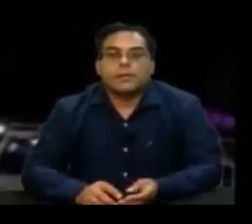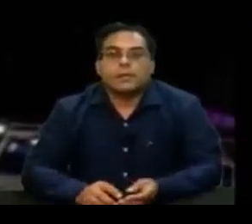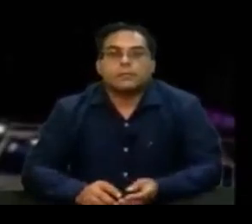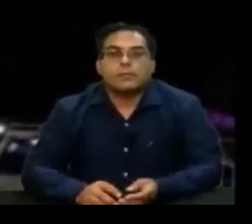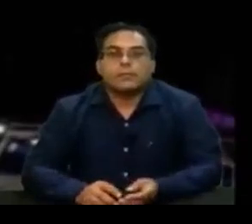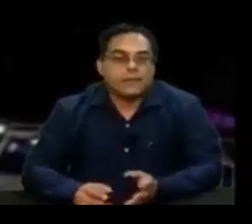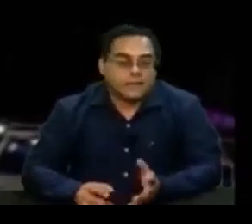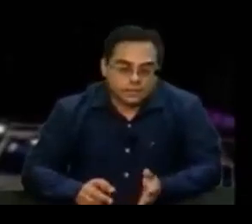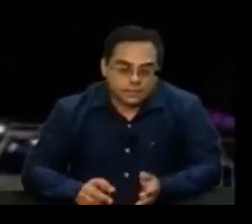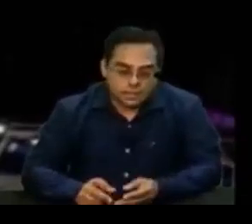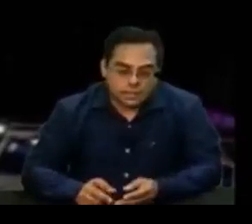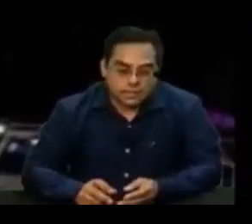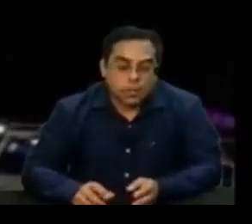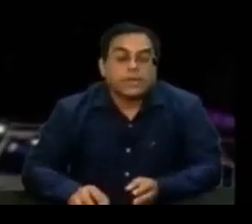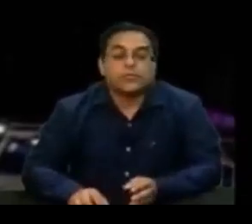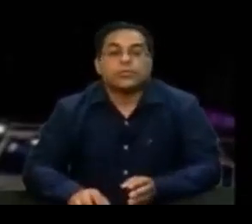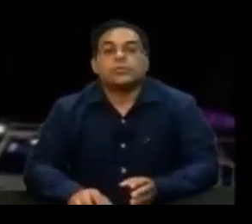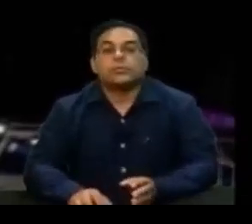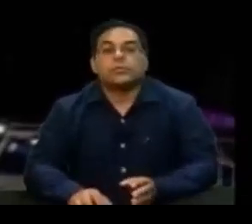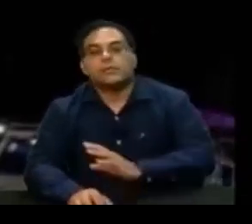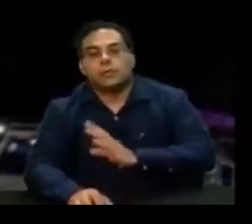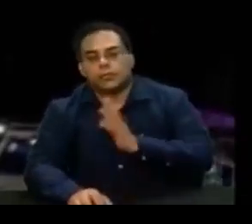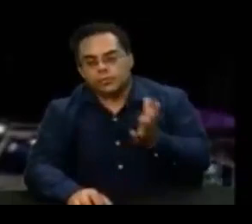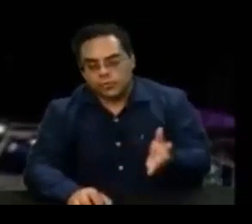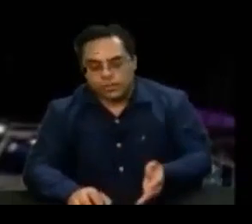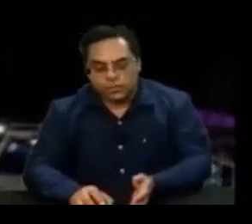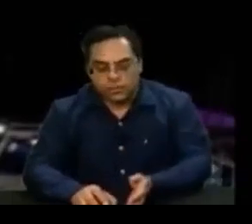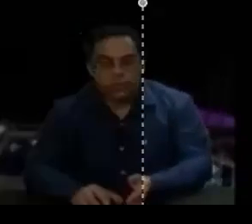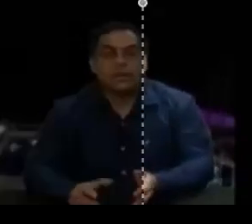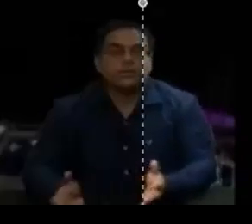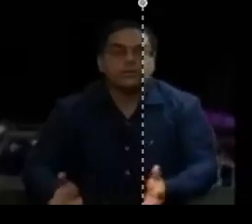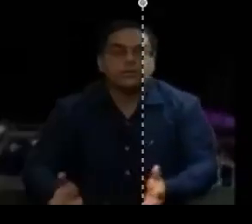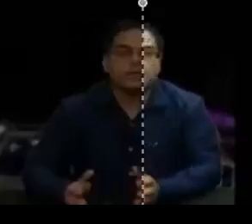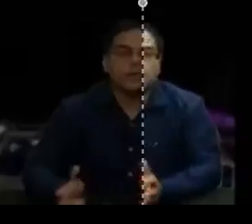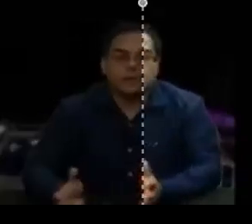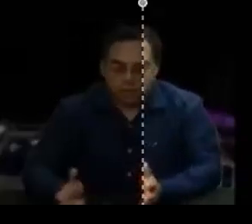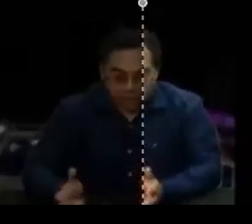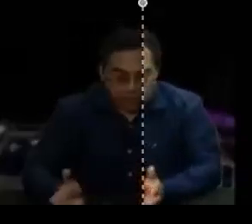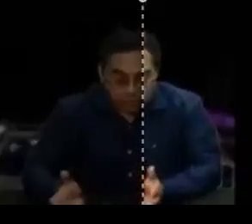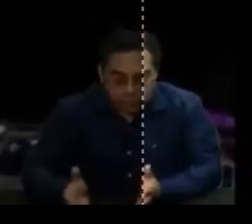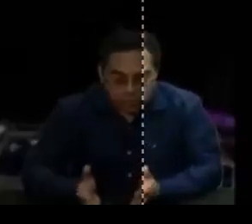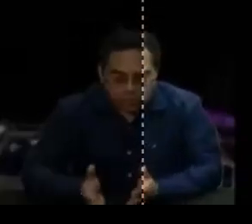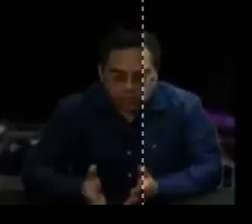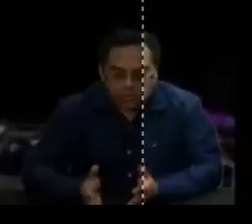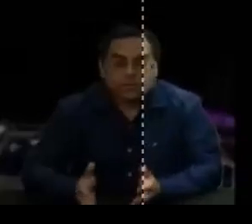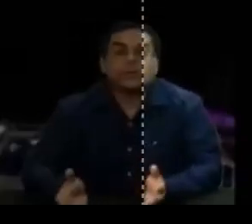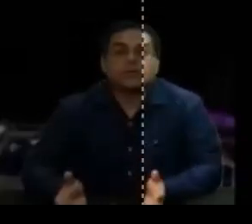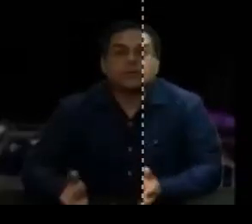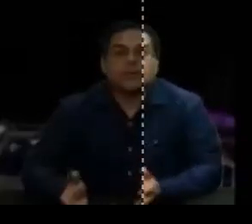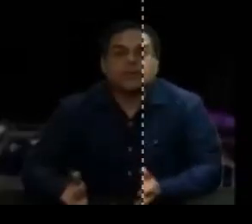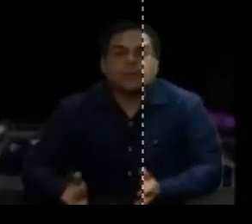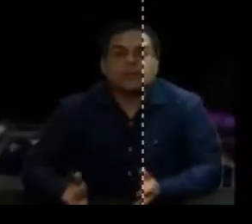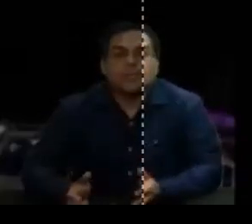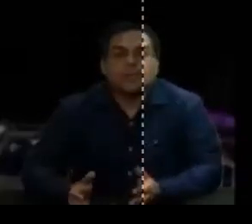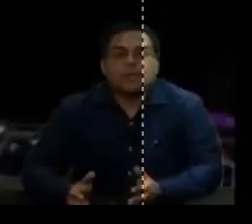hacer un desgaste de este hueso, ¿no? Y obtuvimos buen resultado. Hay niños que tienen trauma que es muy común, trauma